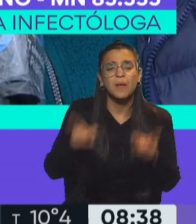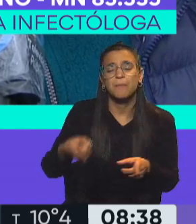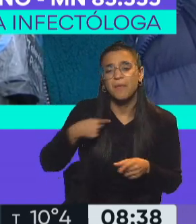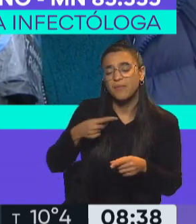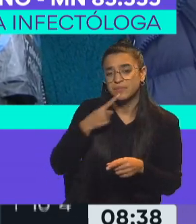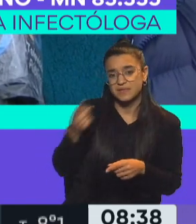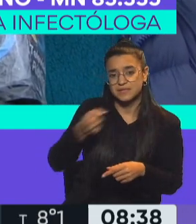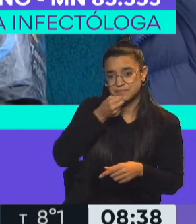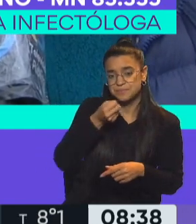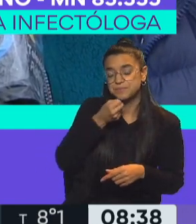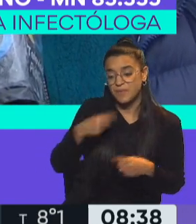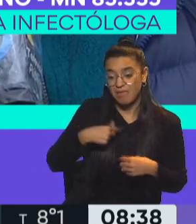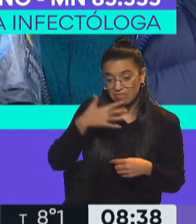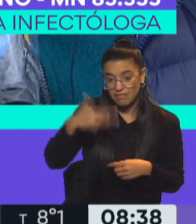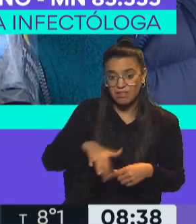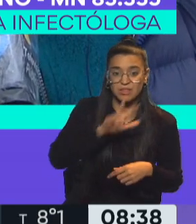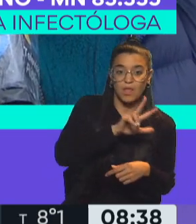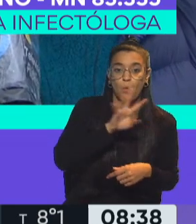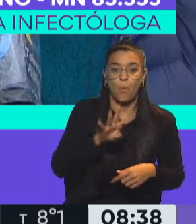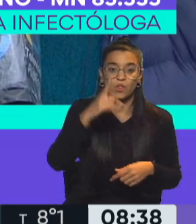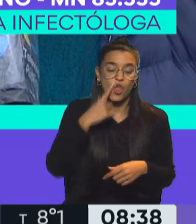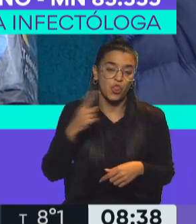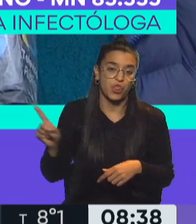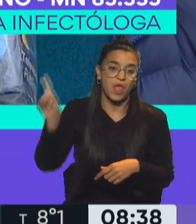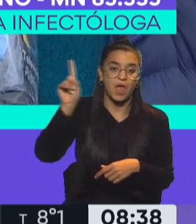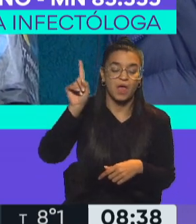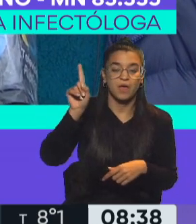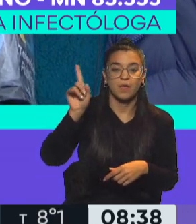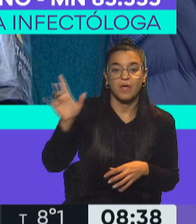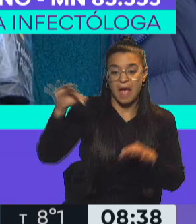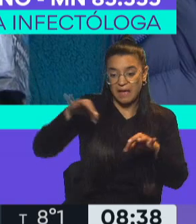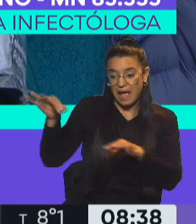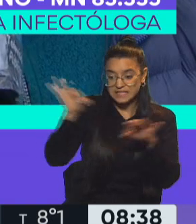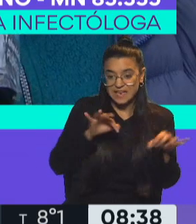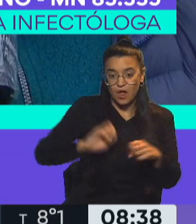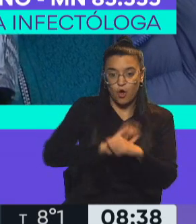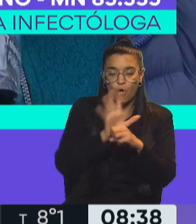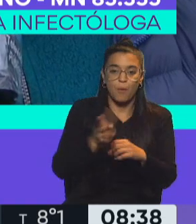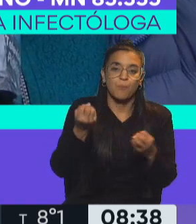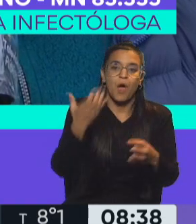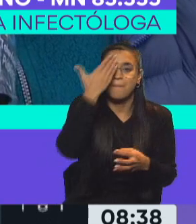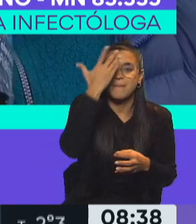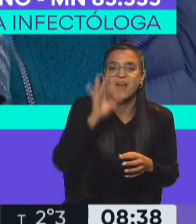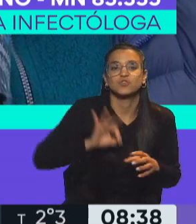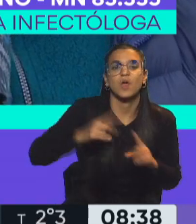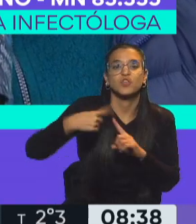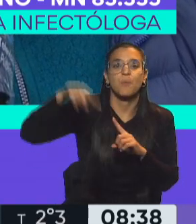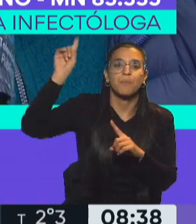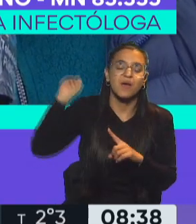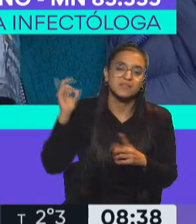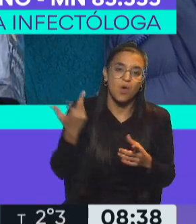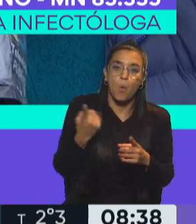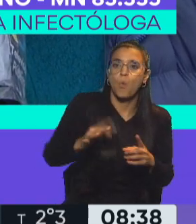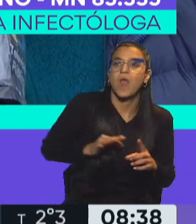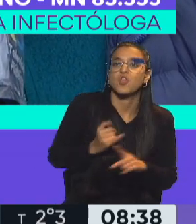entiende, digo, si hace 3, 4 días que llega el COVID-19 al país, pues estábamos en marzo del año pasado, hace más de un